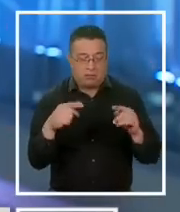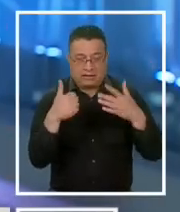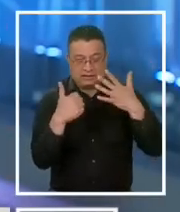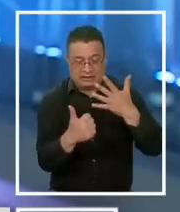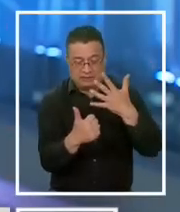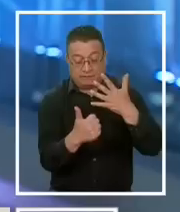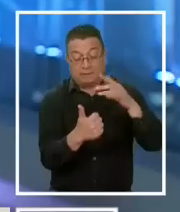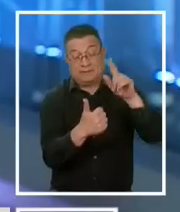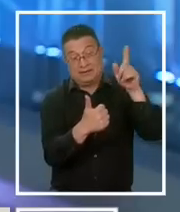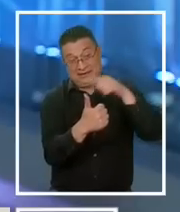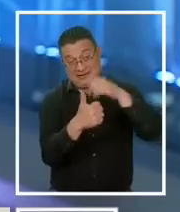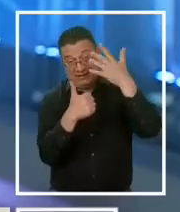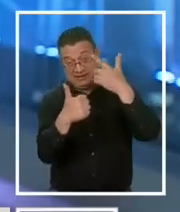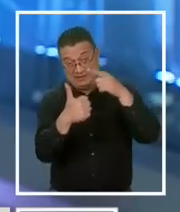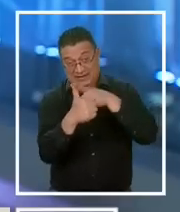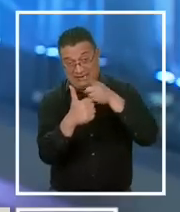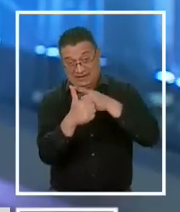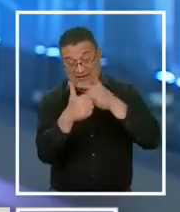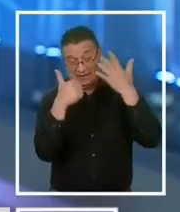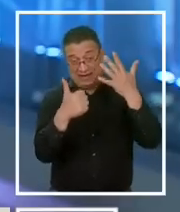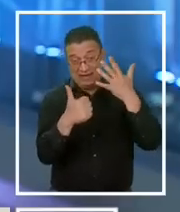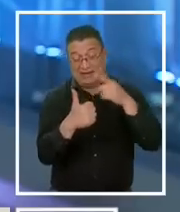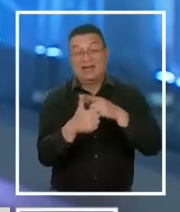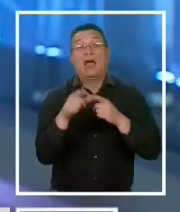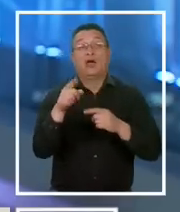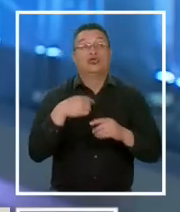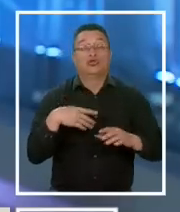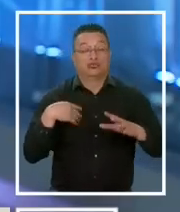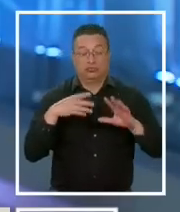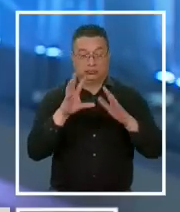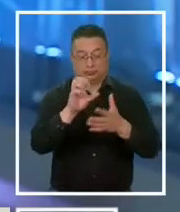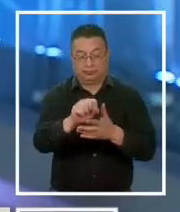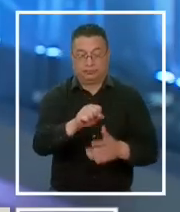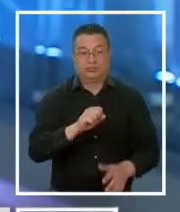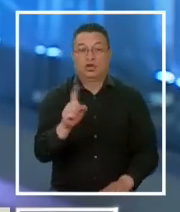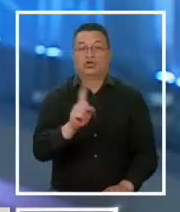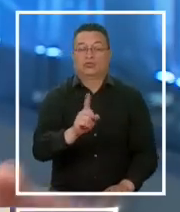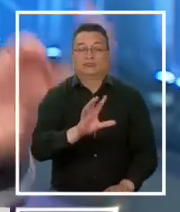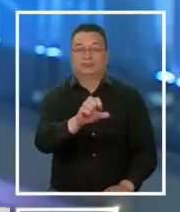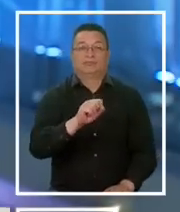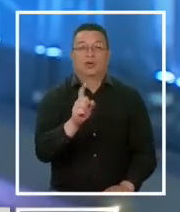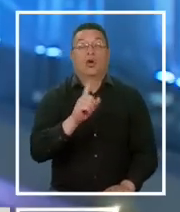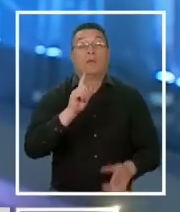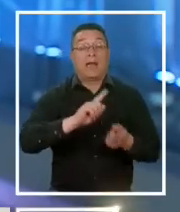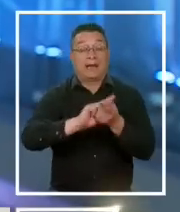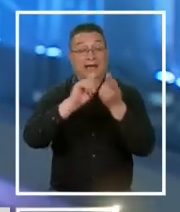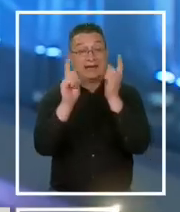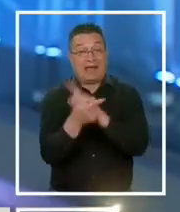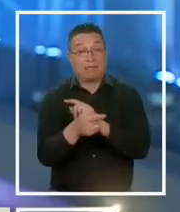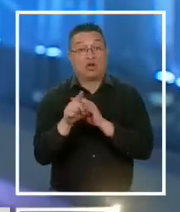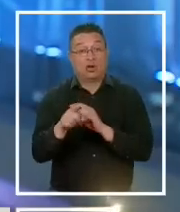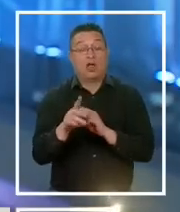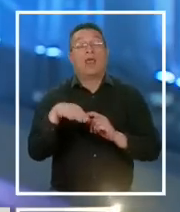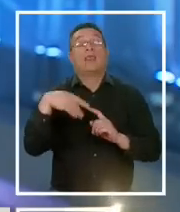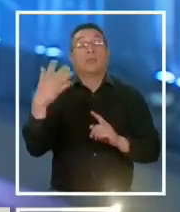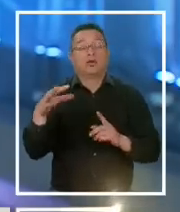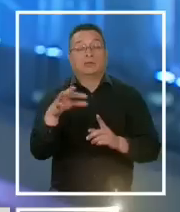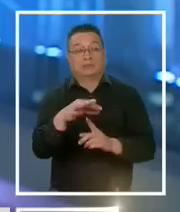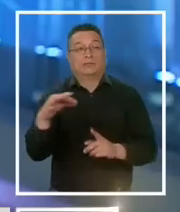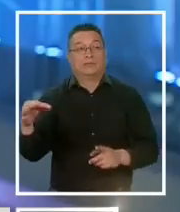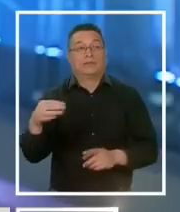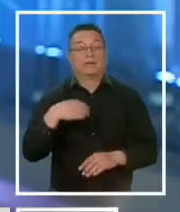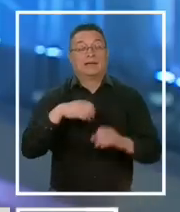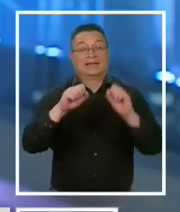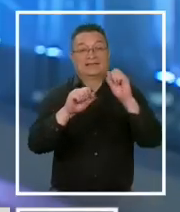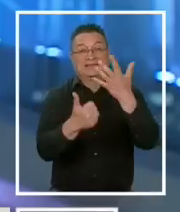El sexto hecho era el hecho que yo como fiscal Nunca quise formalizar posteriormente cuando me cambiaron ese hecho se formalizó el